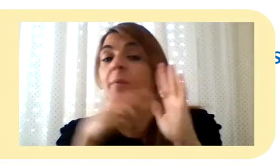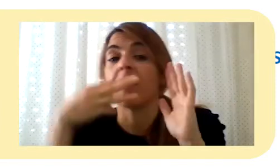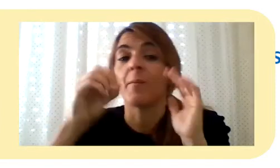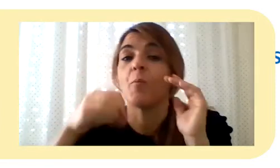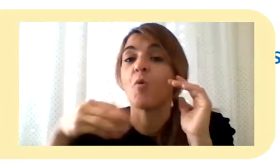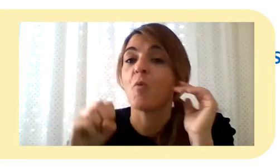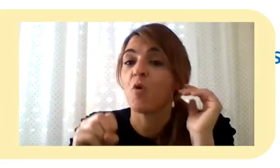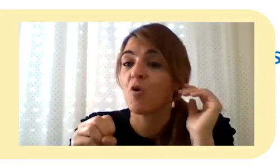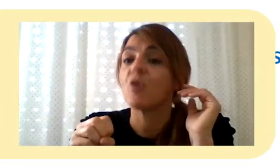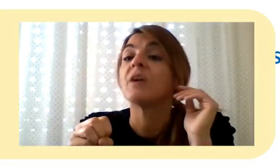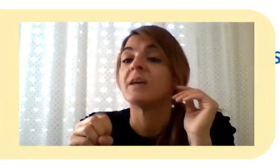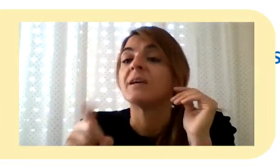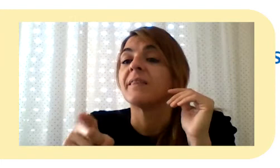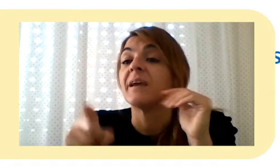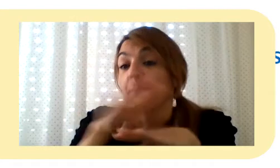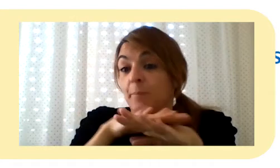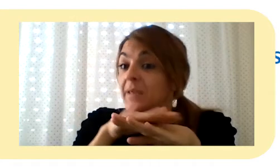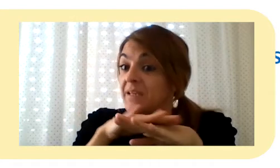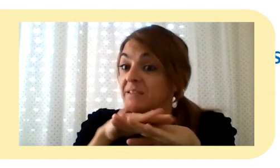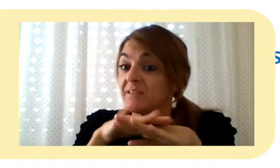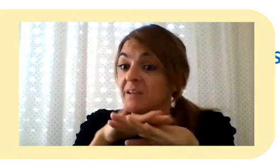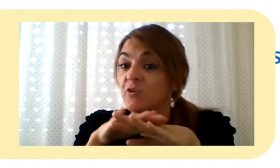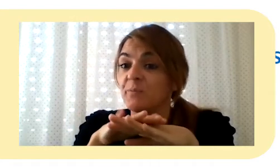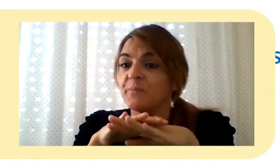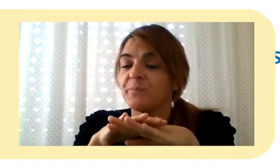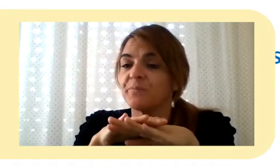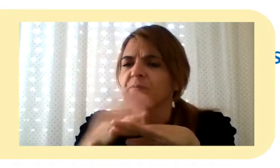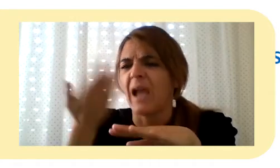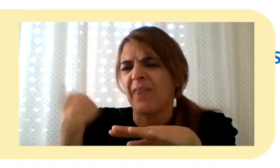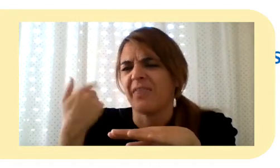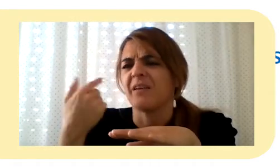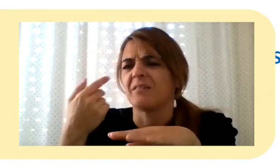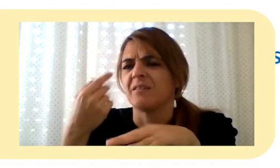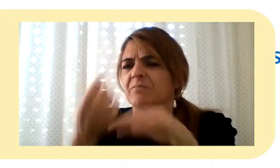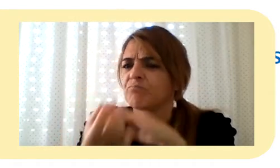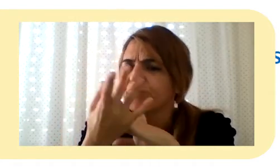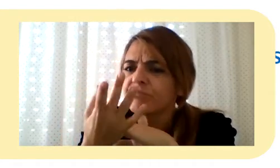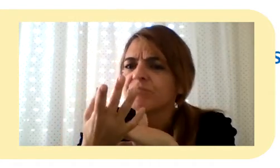es un programa del Ministerio que lo crearon hace años